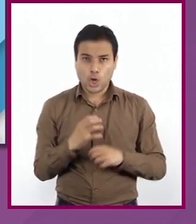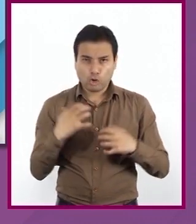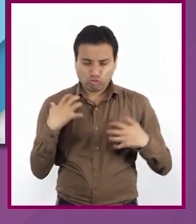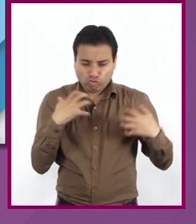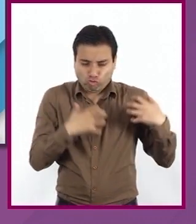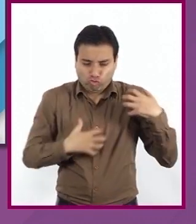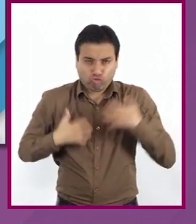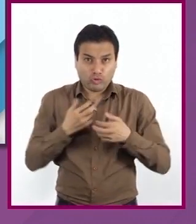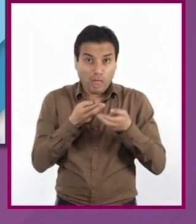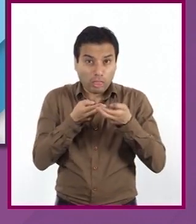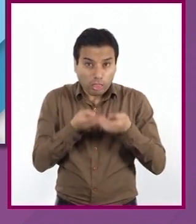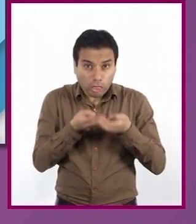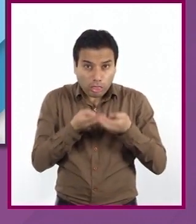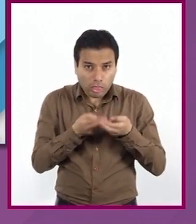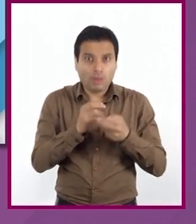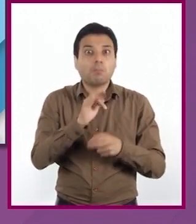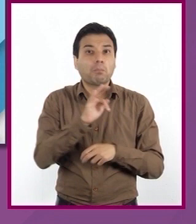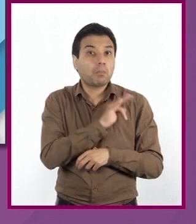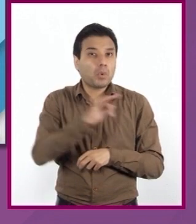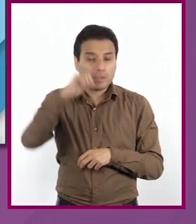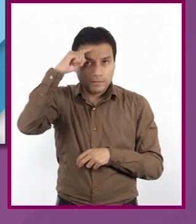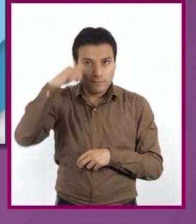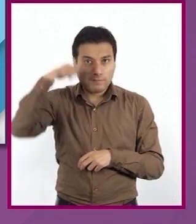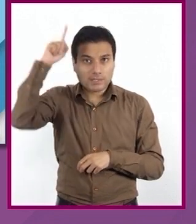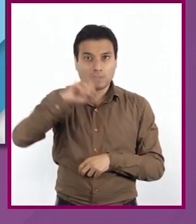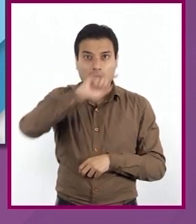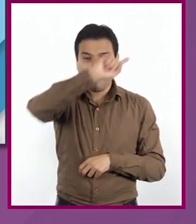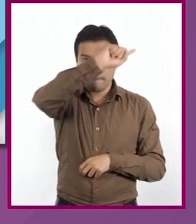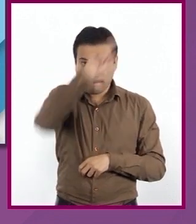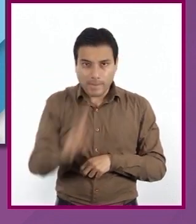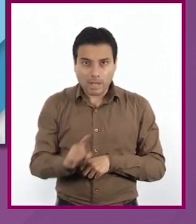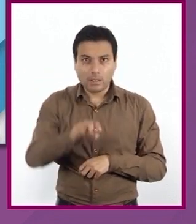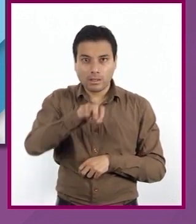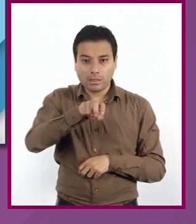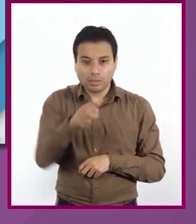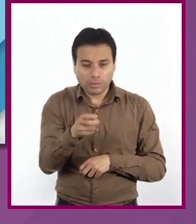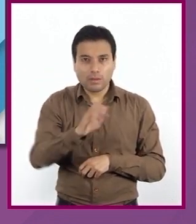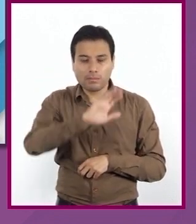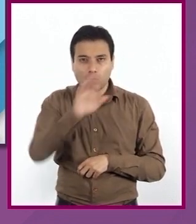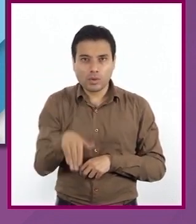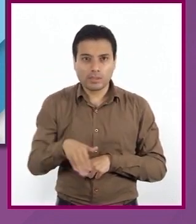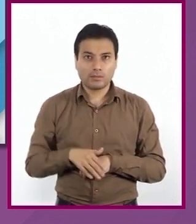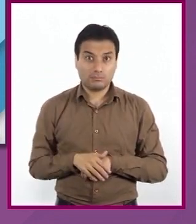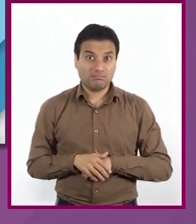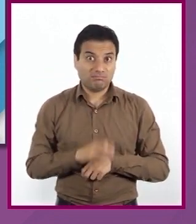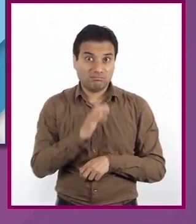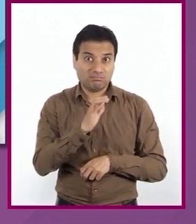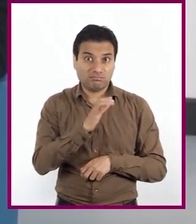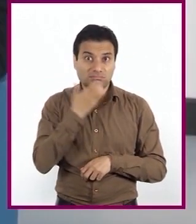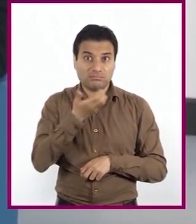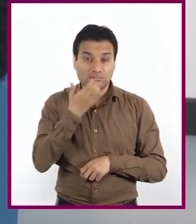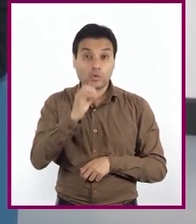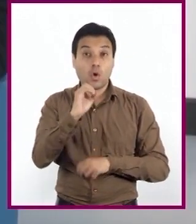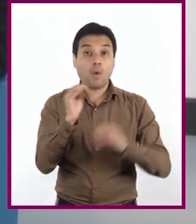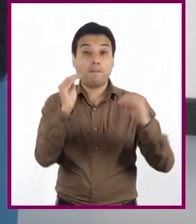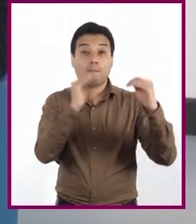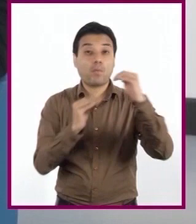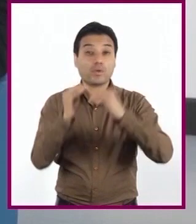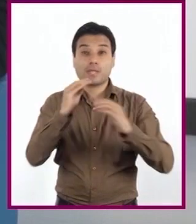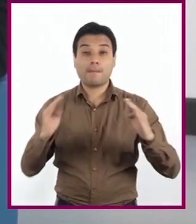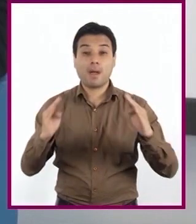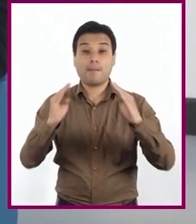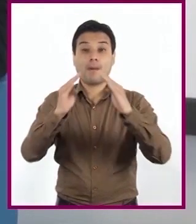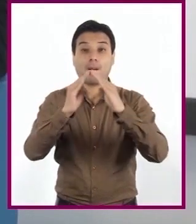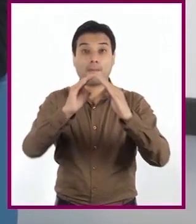más susceptibles de morir por un rayo, o que estos siempre caían sobre las puntas más altas en los valles. Eso no